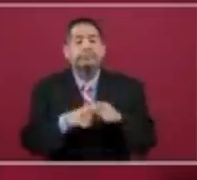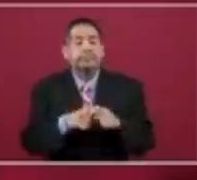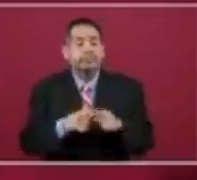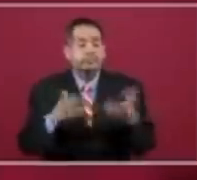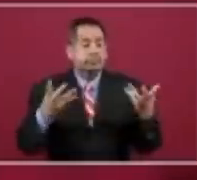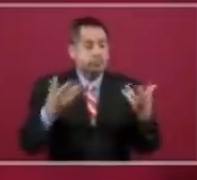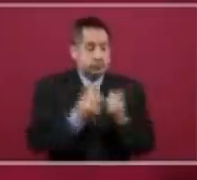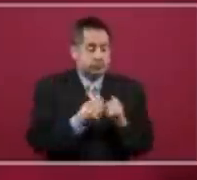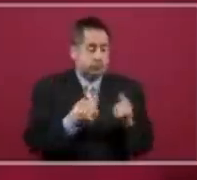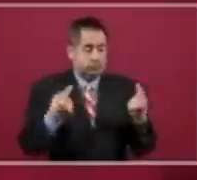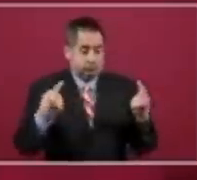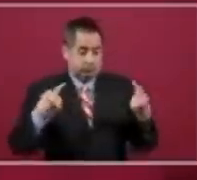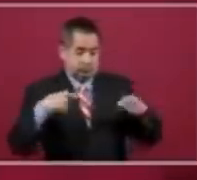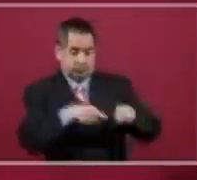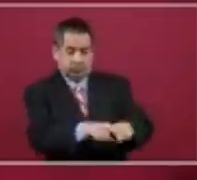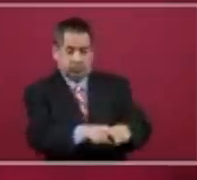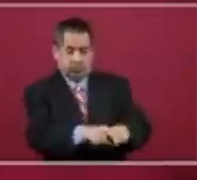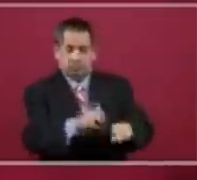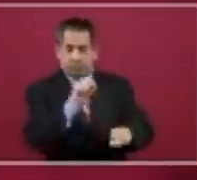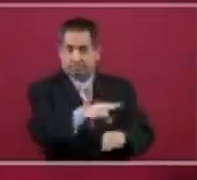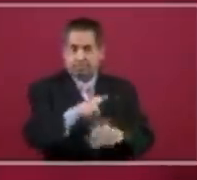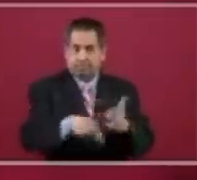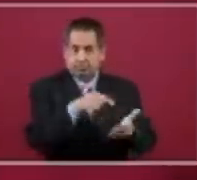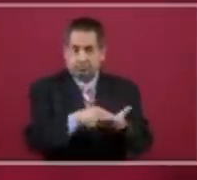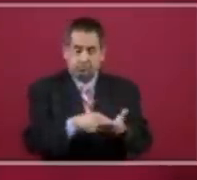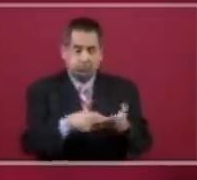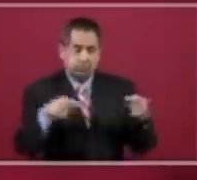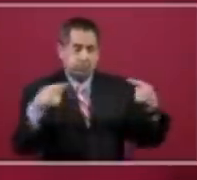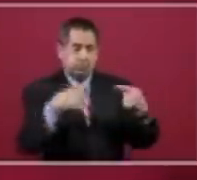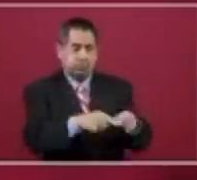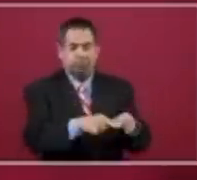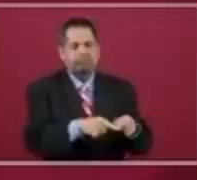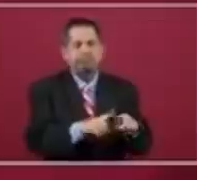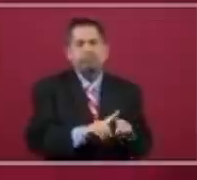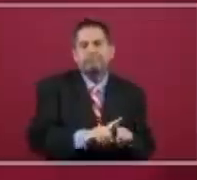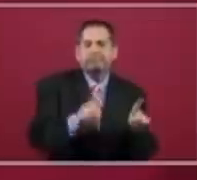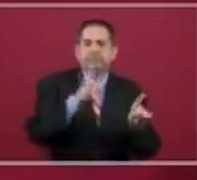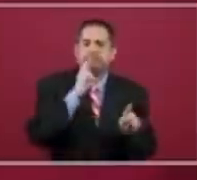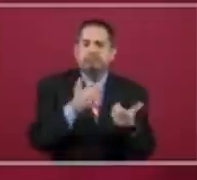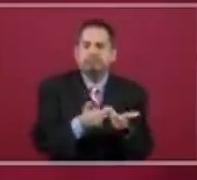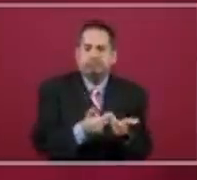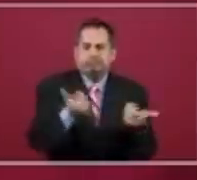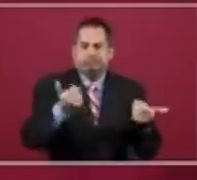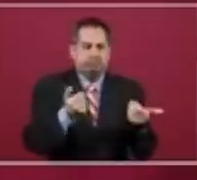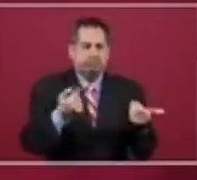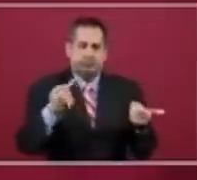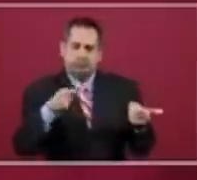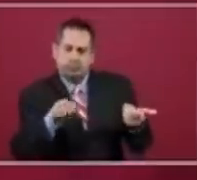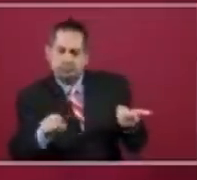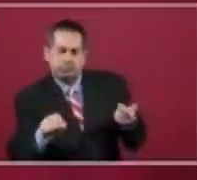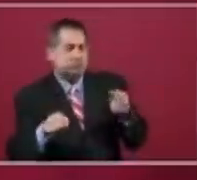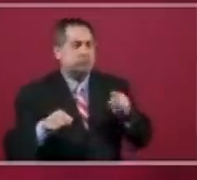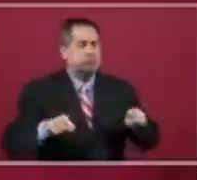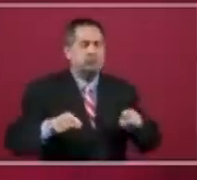con la planta de tratamiento, que esté claramente identificable el sitio donde va a descargar la